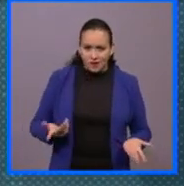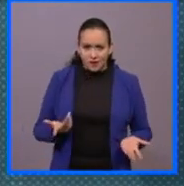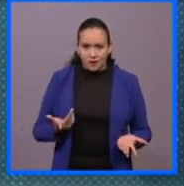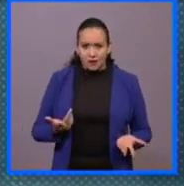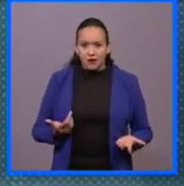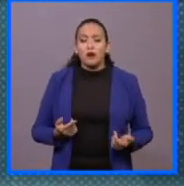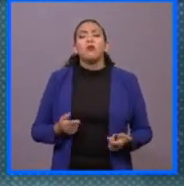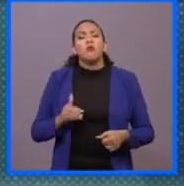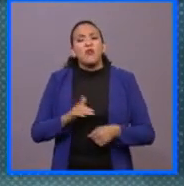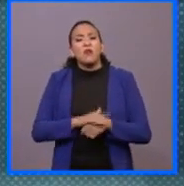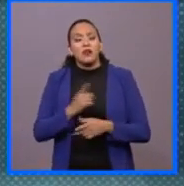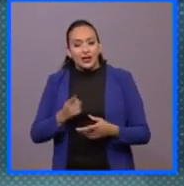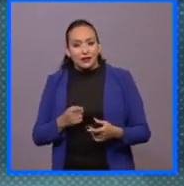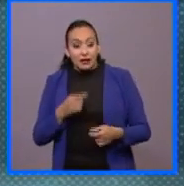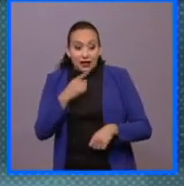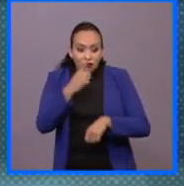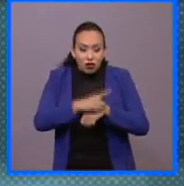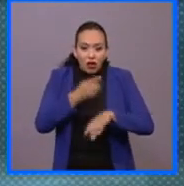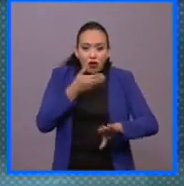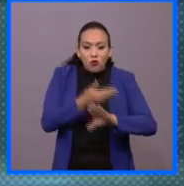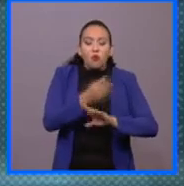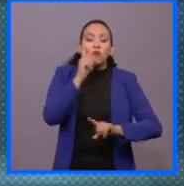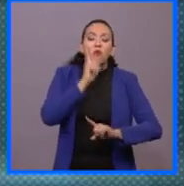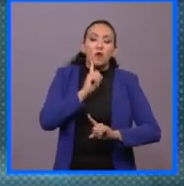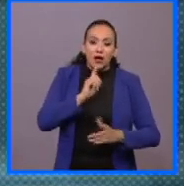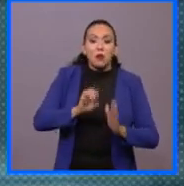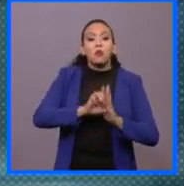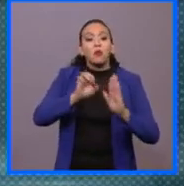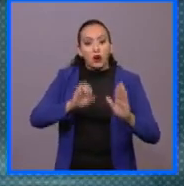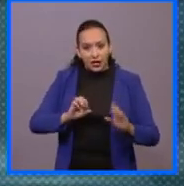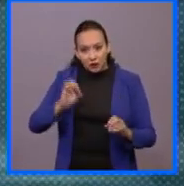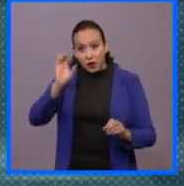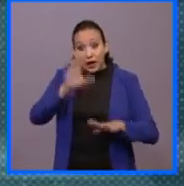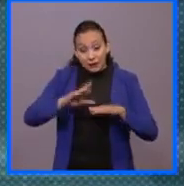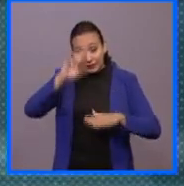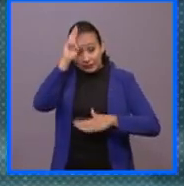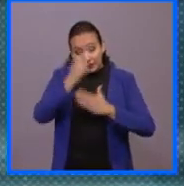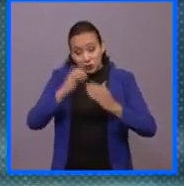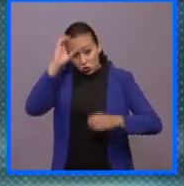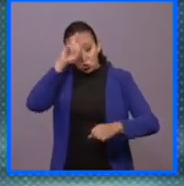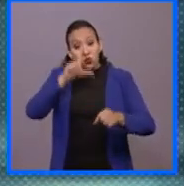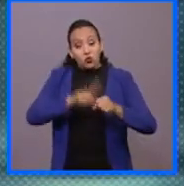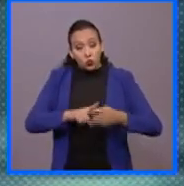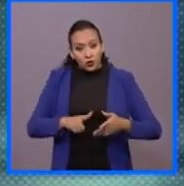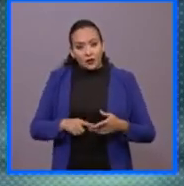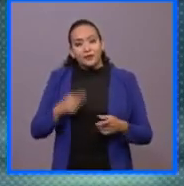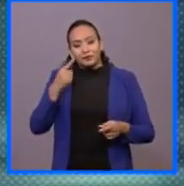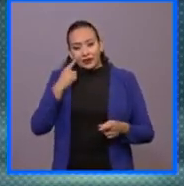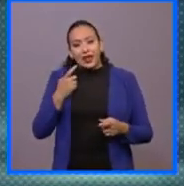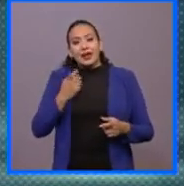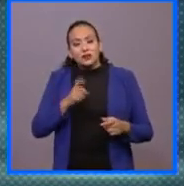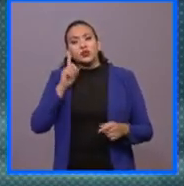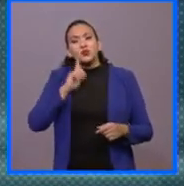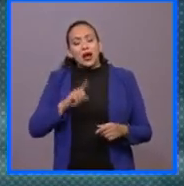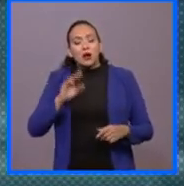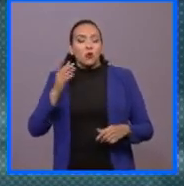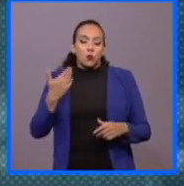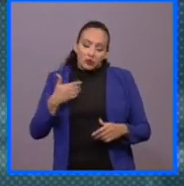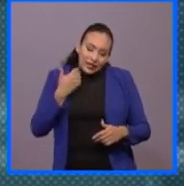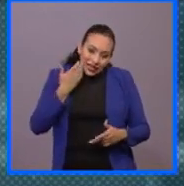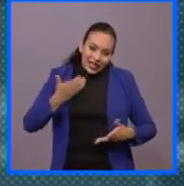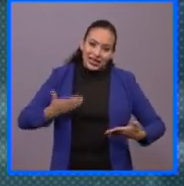normas culturales dañinas. Es importante enfatizar que la violencia obstétrica no es una